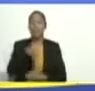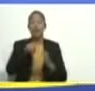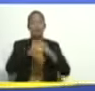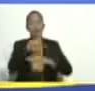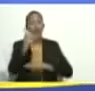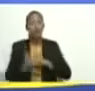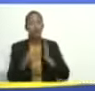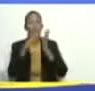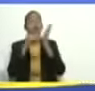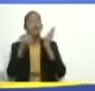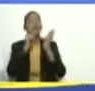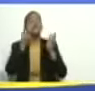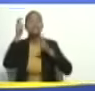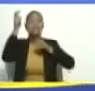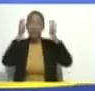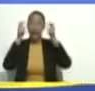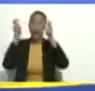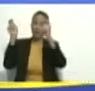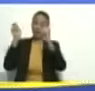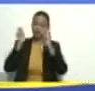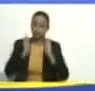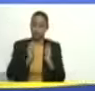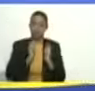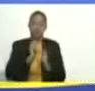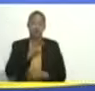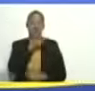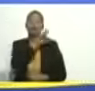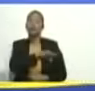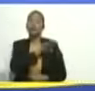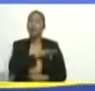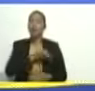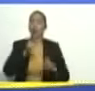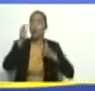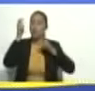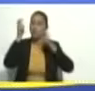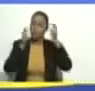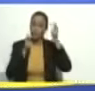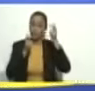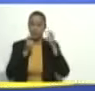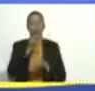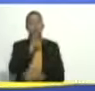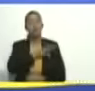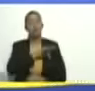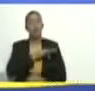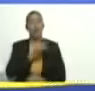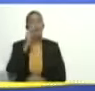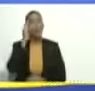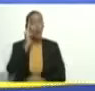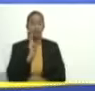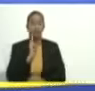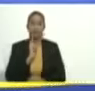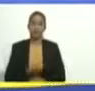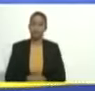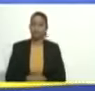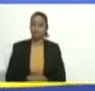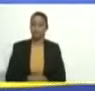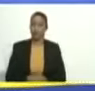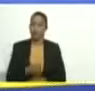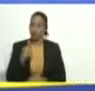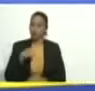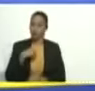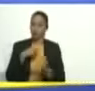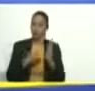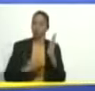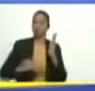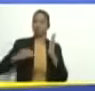Chávez, el socialismo bolivariano, el socialismo cristiano. Y tenemos que estar a la altura de la defensa de